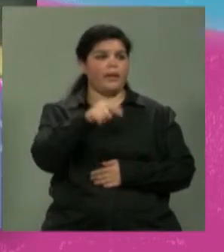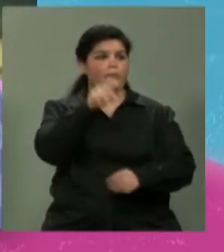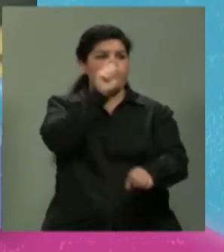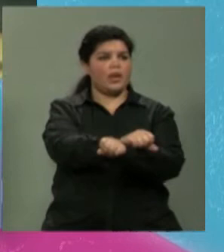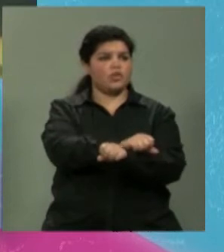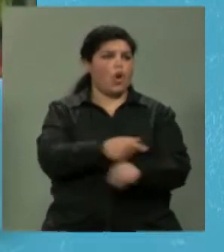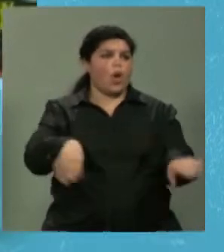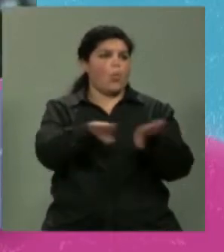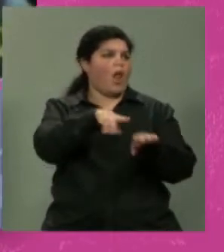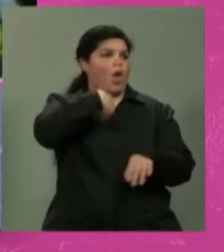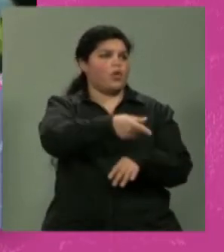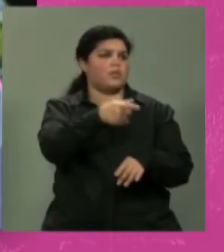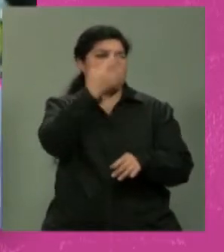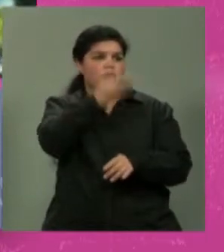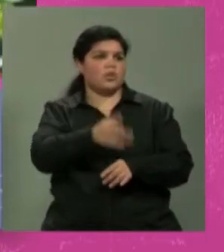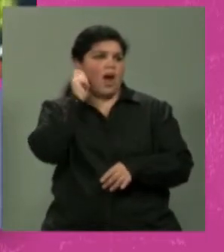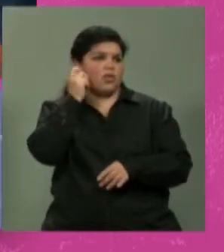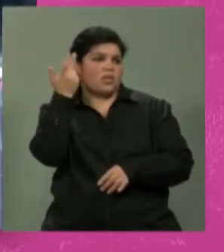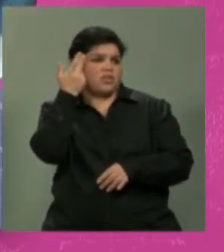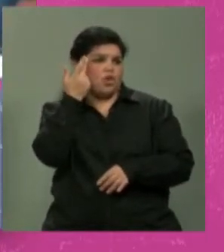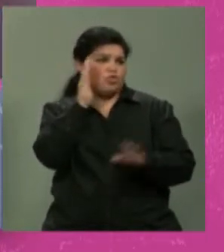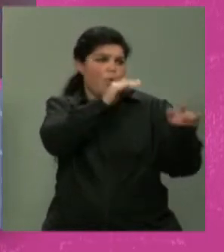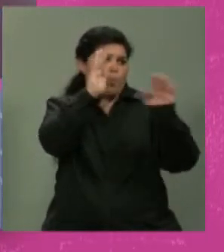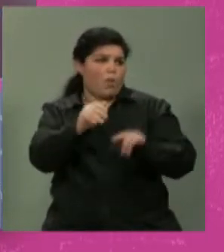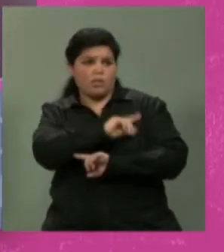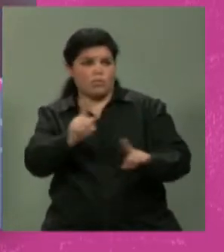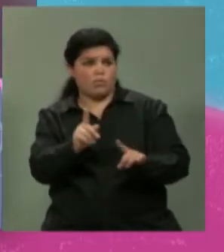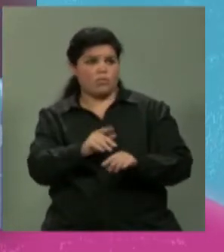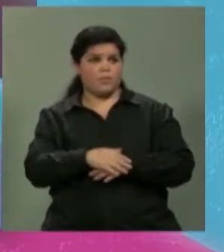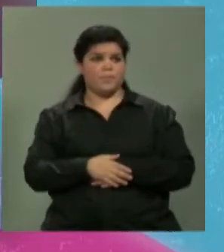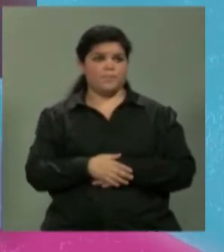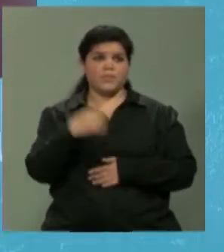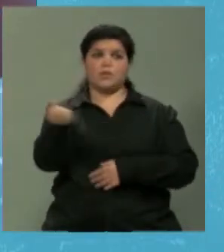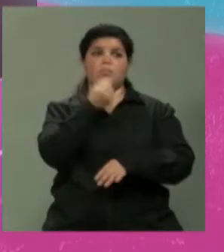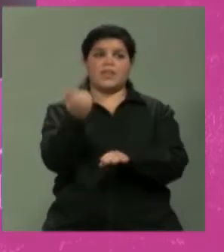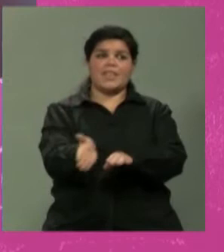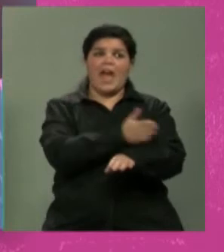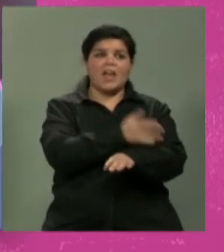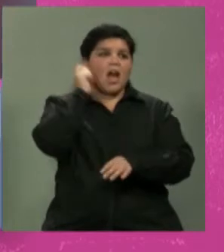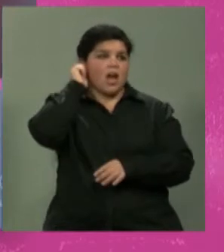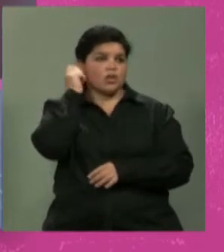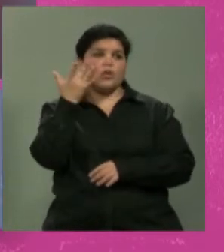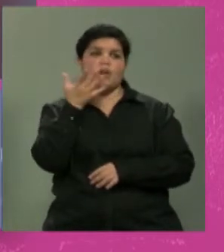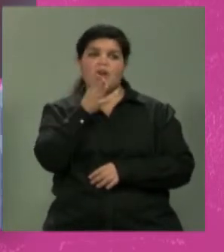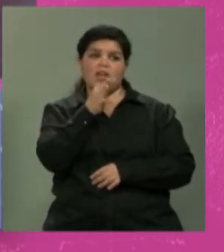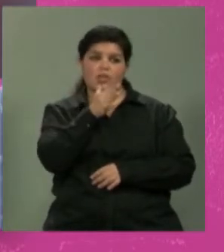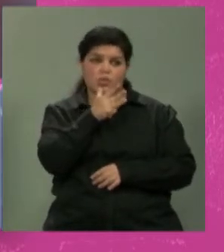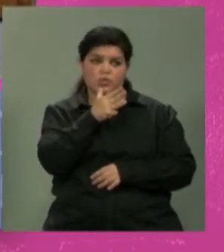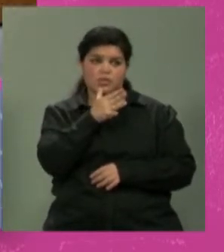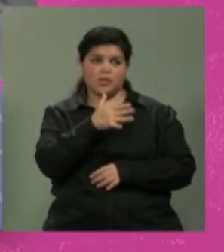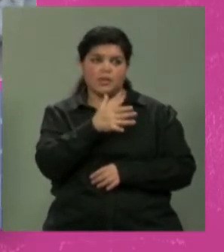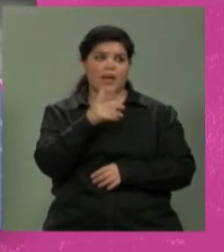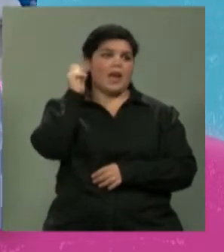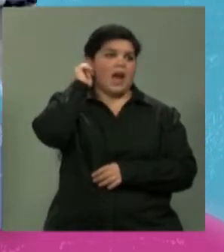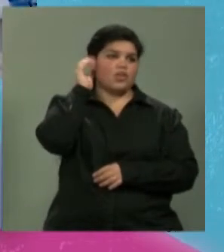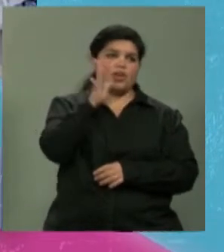persona de 18 o más. ¿Sí? La idea es que antes, ¿sí? A partir de los 14, de 14 a